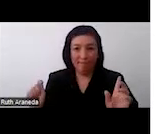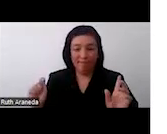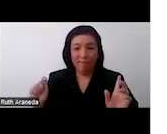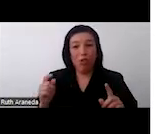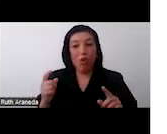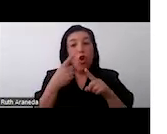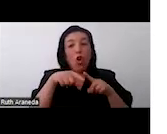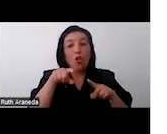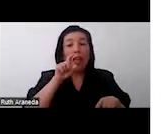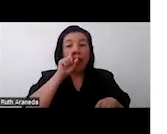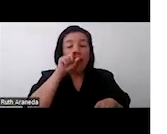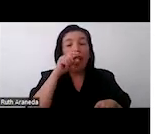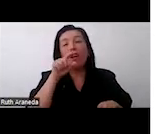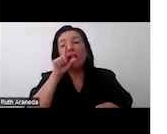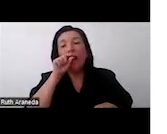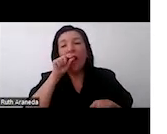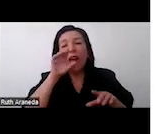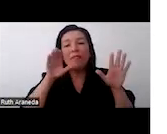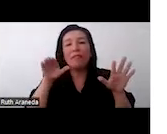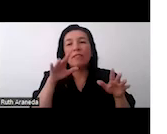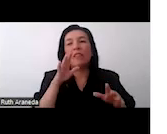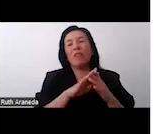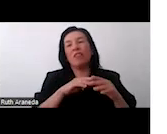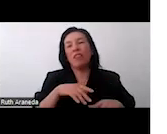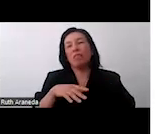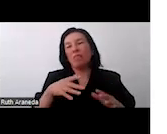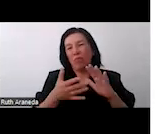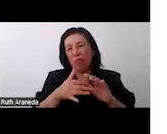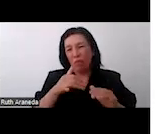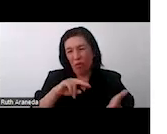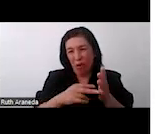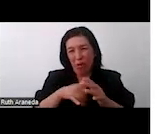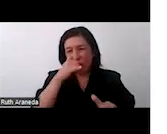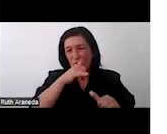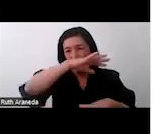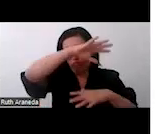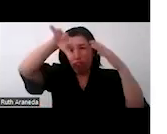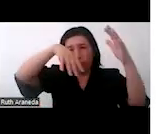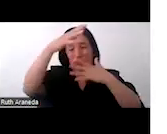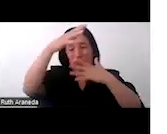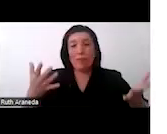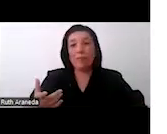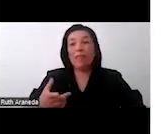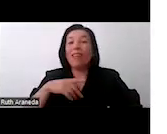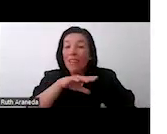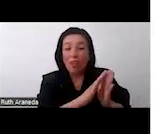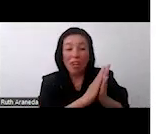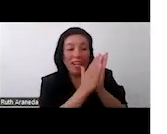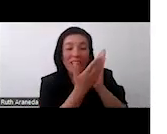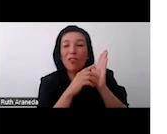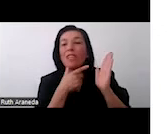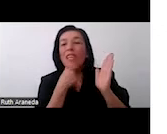Otras aves, muchas aves sufren los efectos de la contaminación, y todos estos problemas se quieren visibilizar a través de